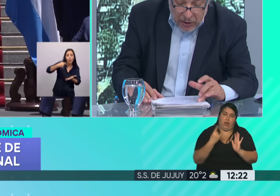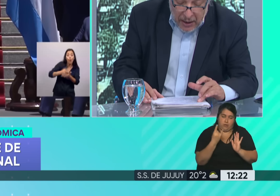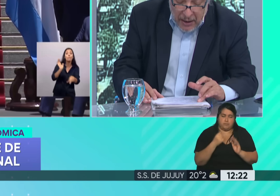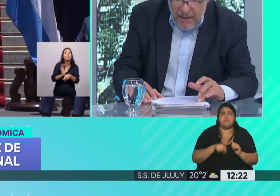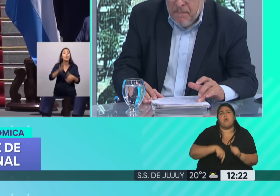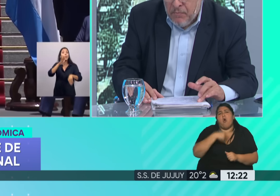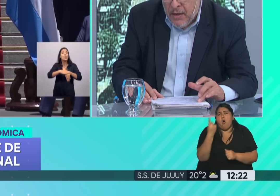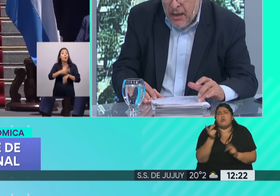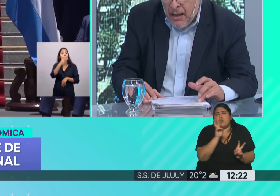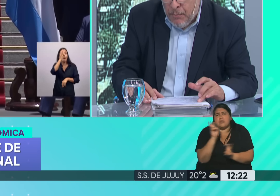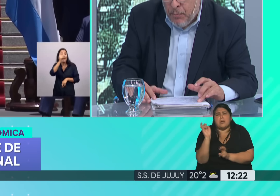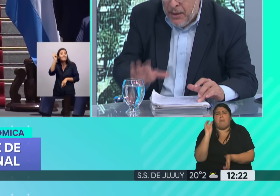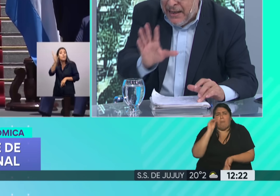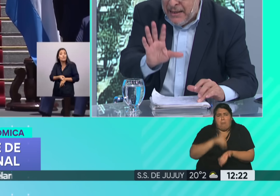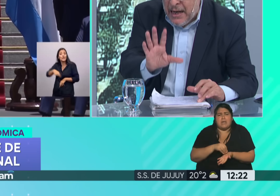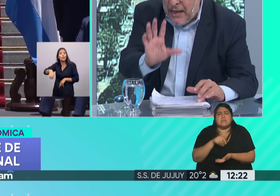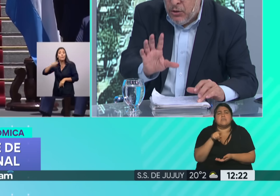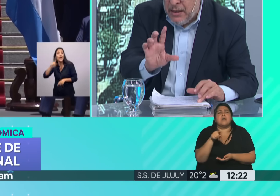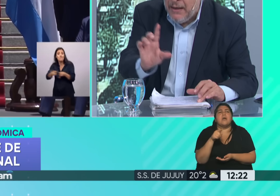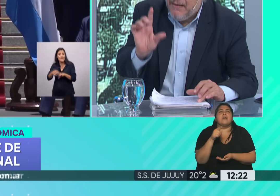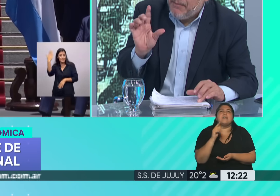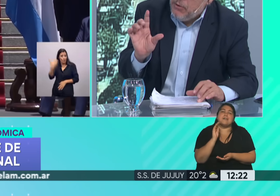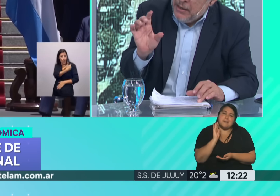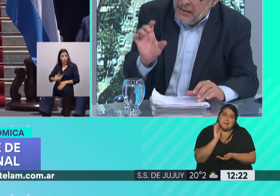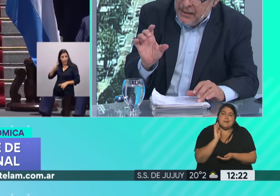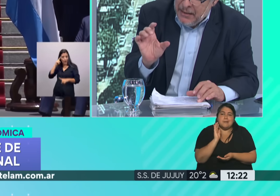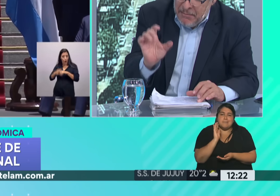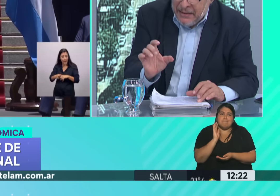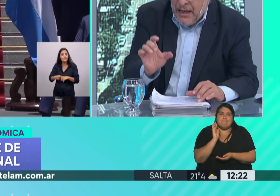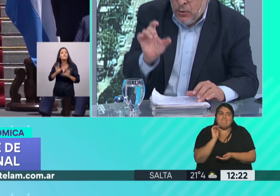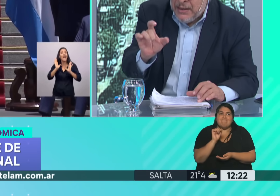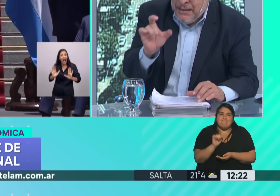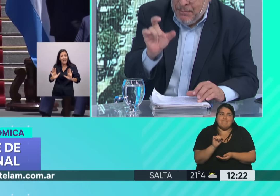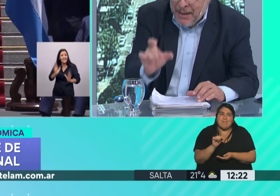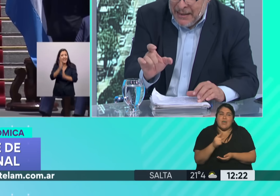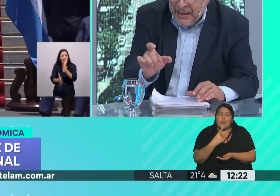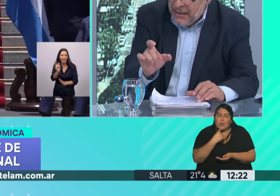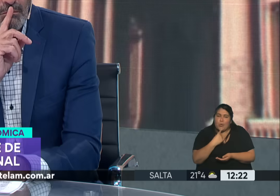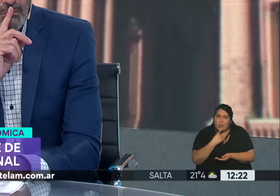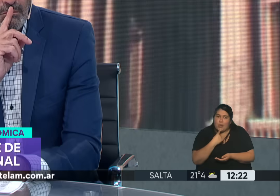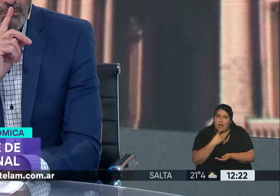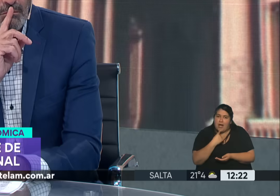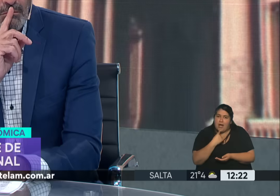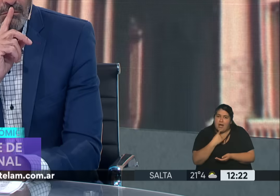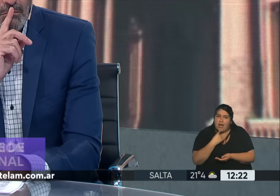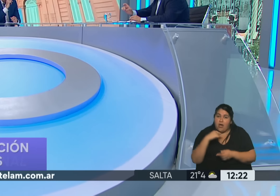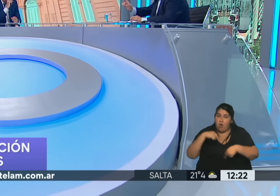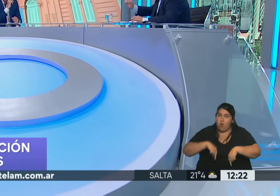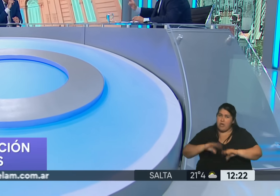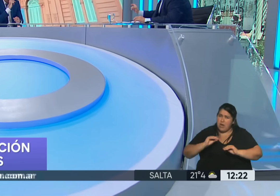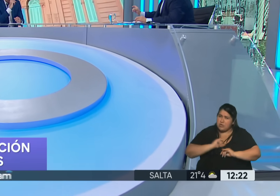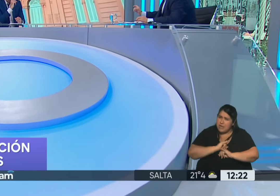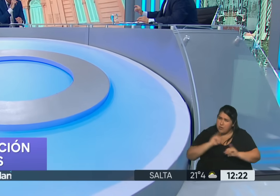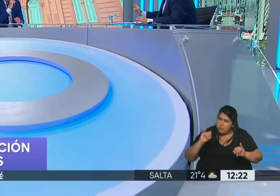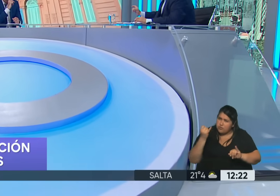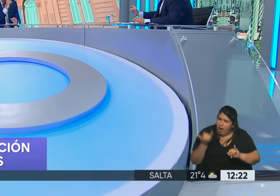aspectos que pueden estar acá es donde Pablo eh está la duda si van a estar en el anuncio de esta noche o van